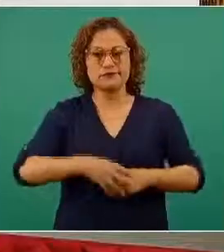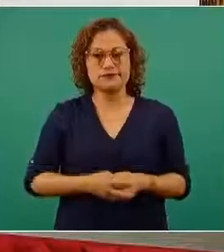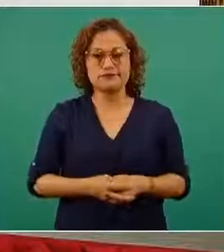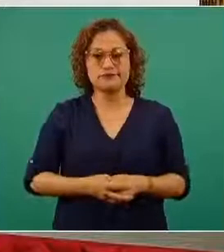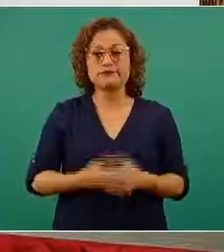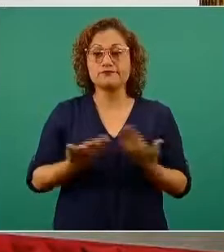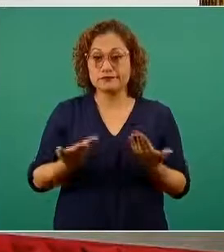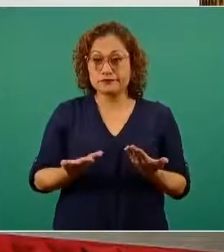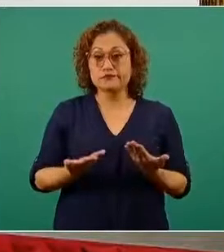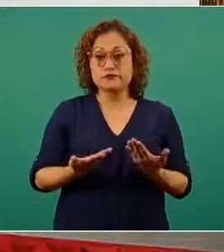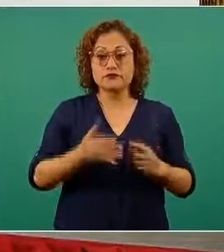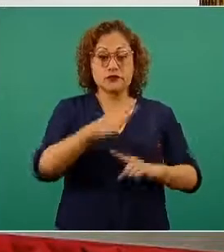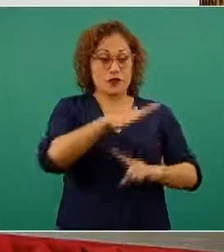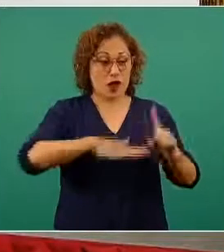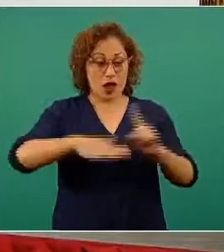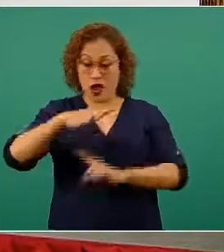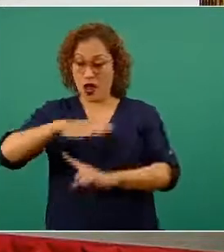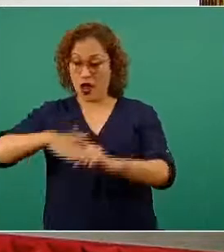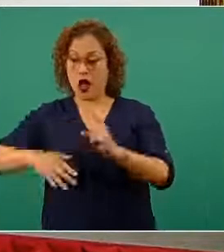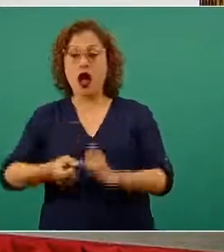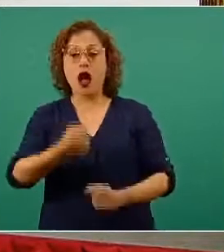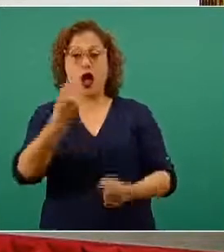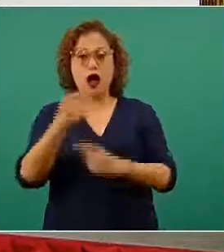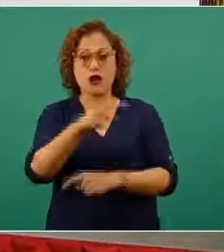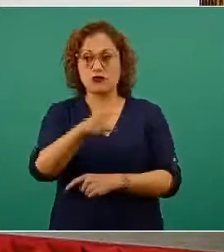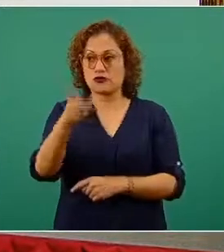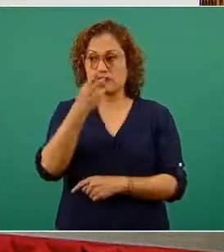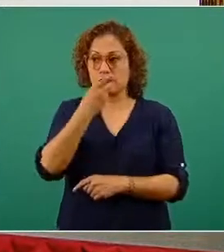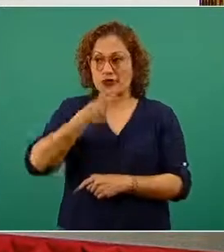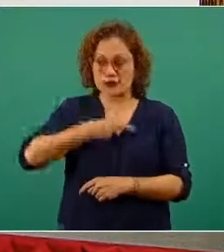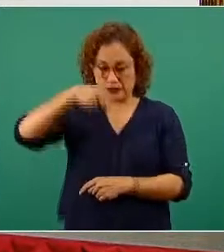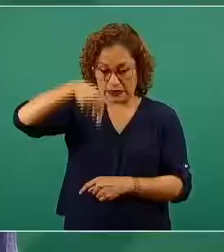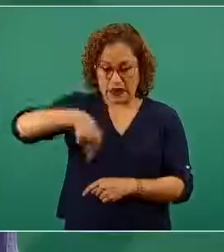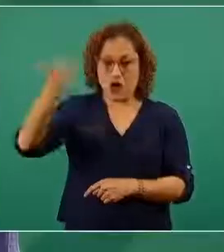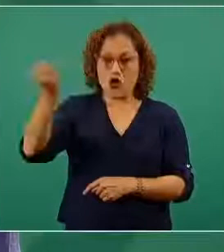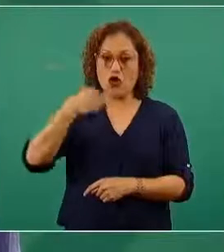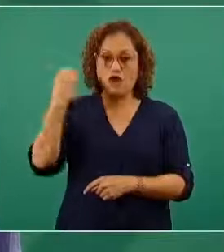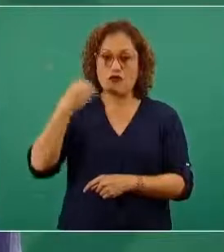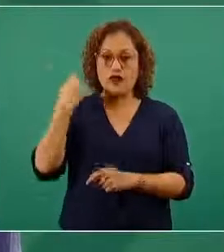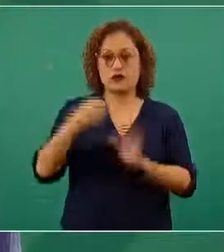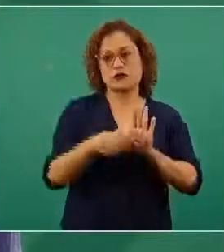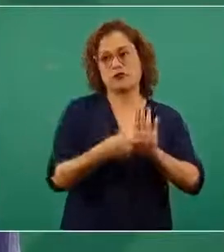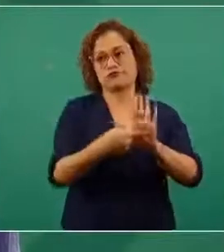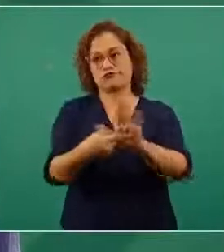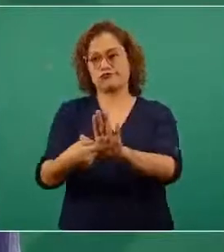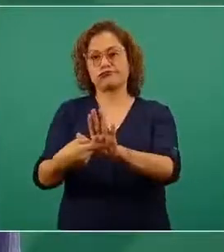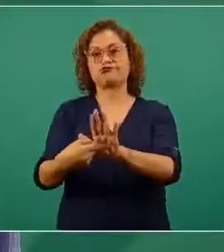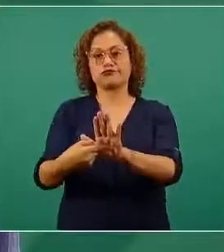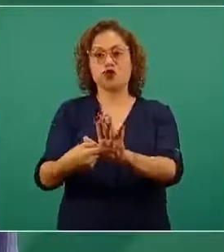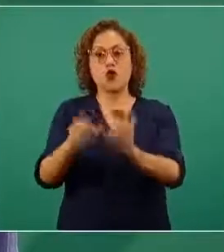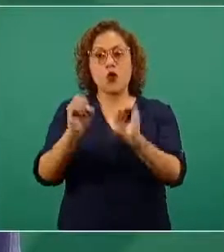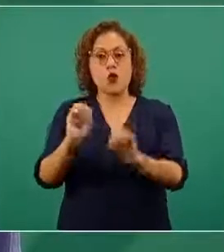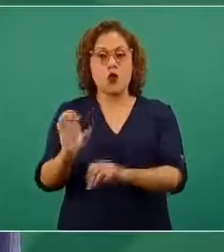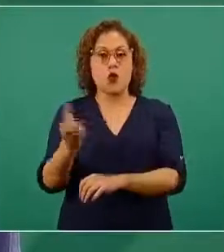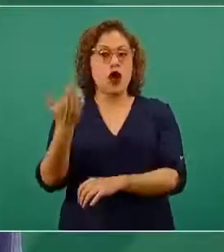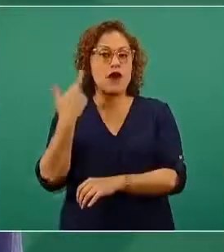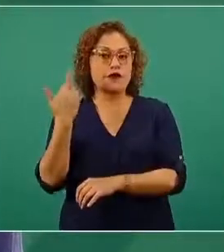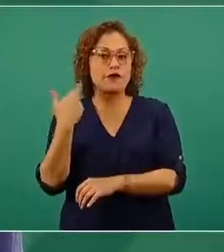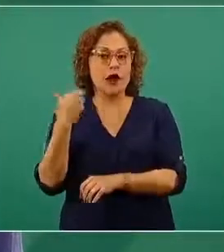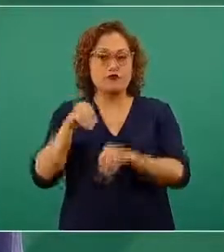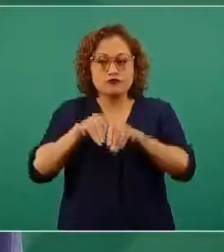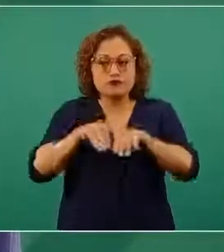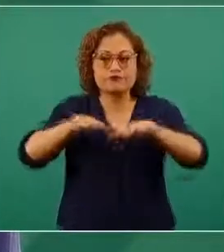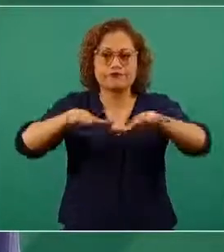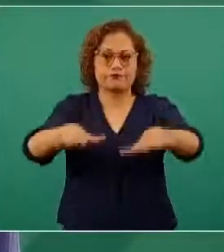En algunas regiones nos comentan que reproducen esta conferencia de prensa todos los días y eso nos permite tener un alcance que no